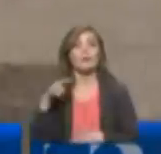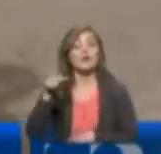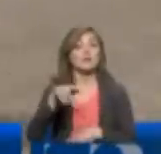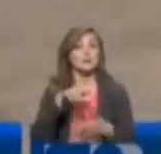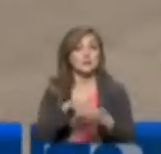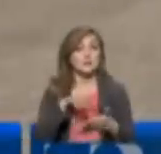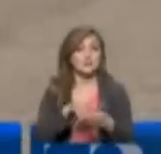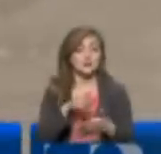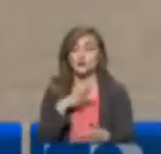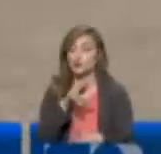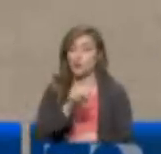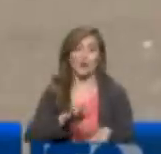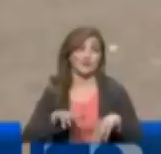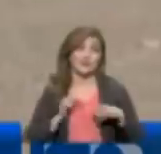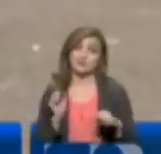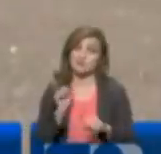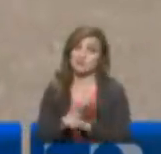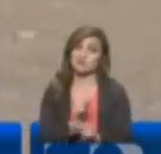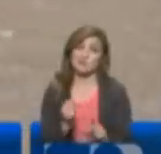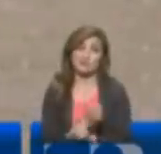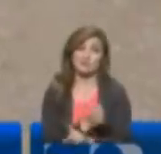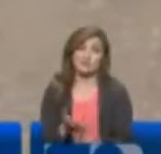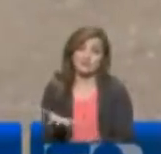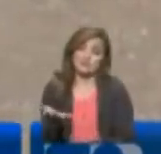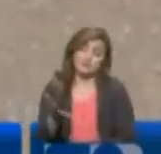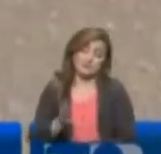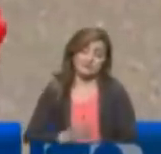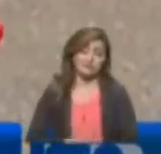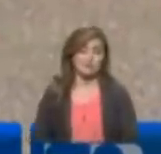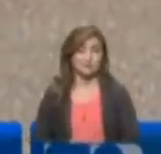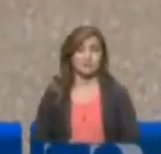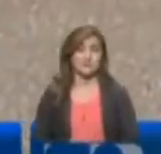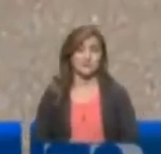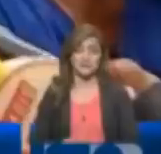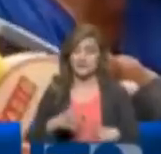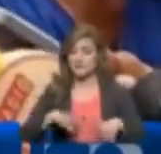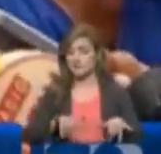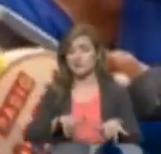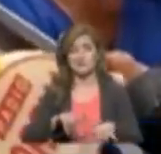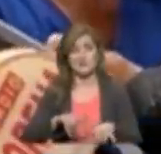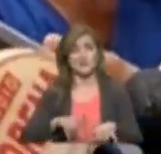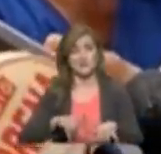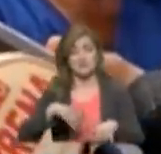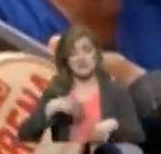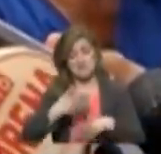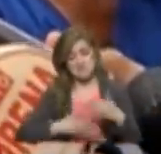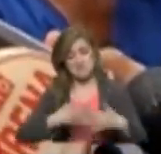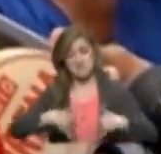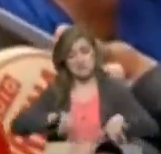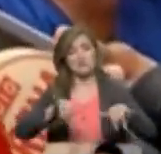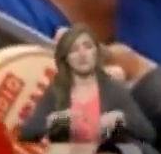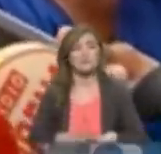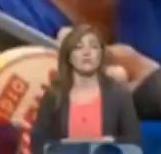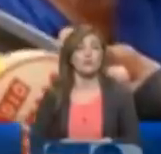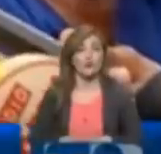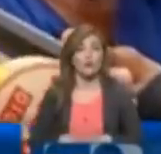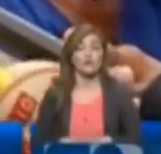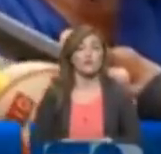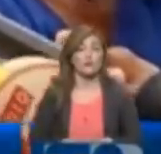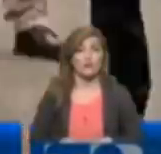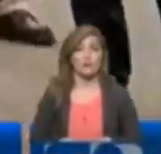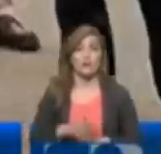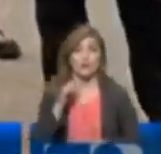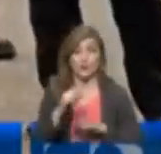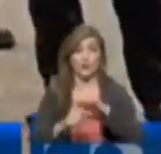estudiantes rechazan estos actos violentos indicando se han vuelto constantes que es un proceso que está alarmando porque vaya